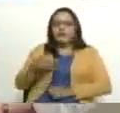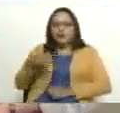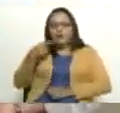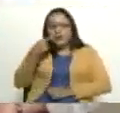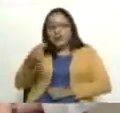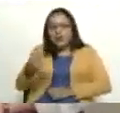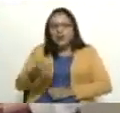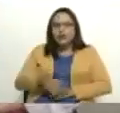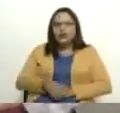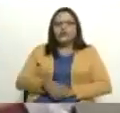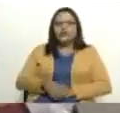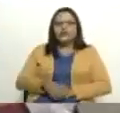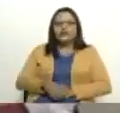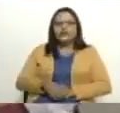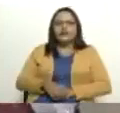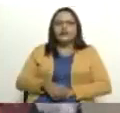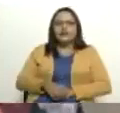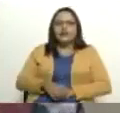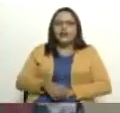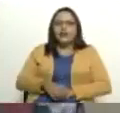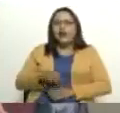el papel de los medios de comunicación,